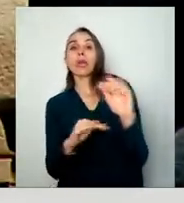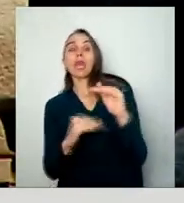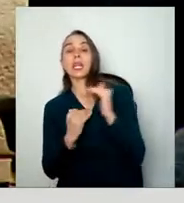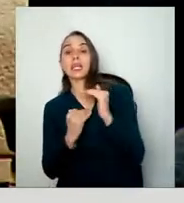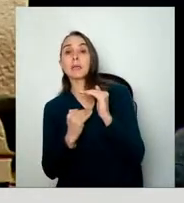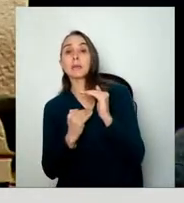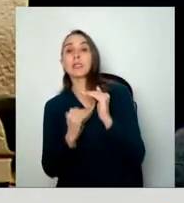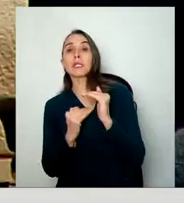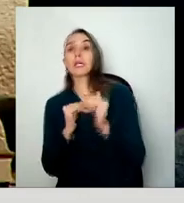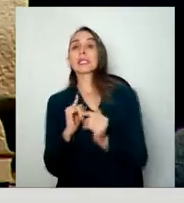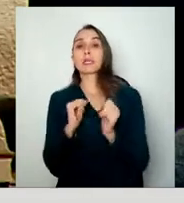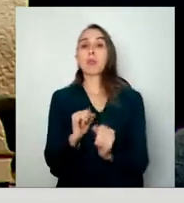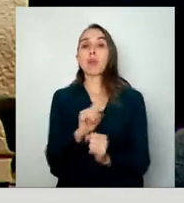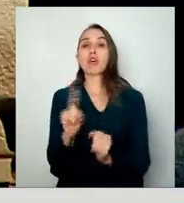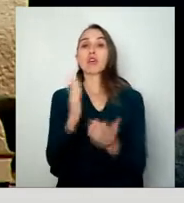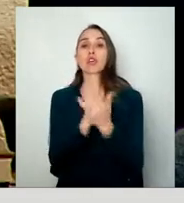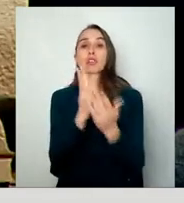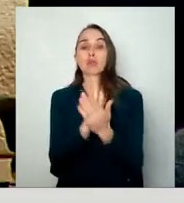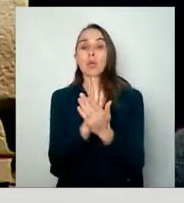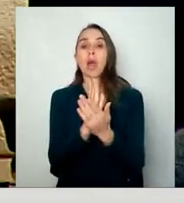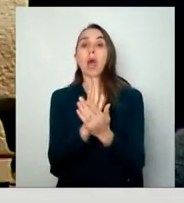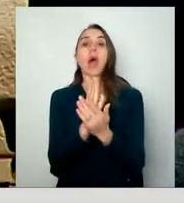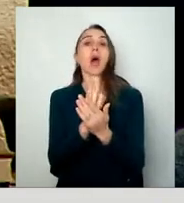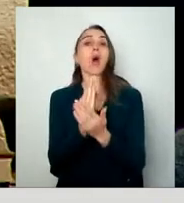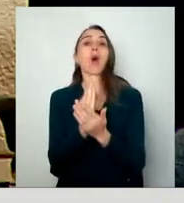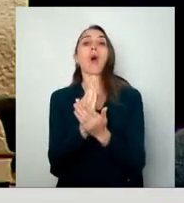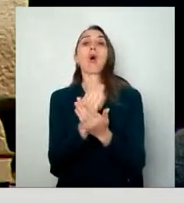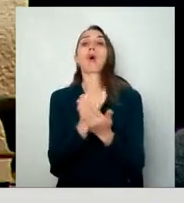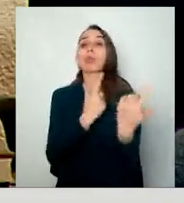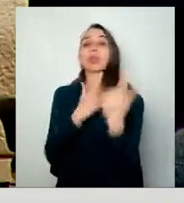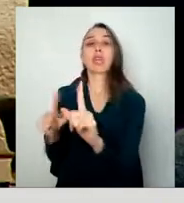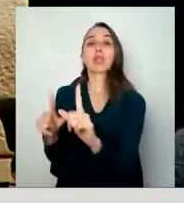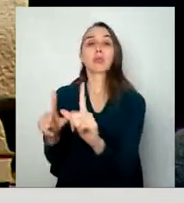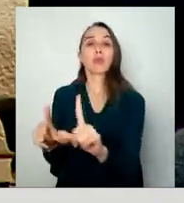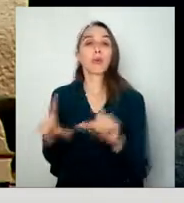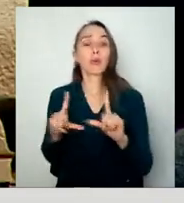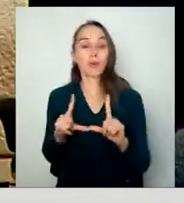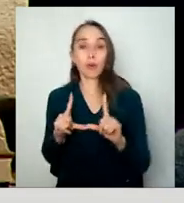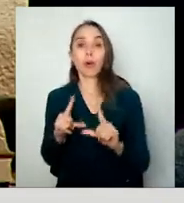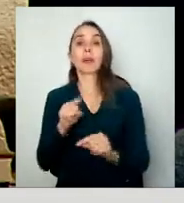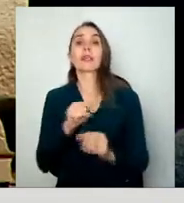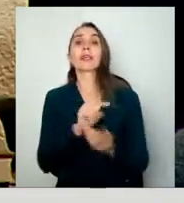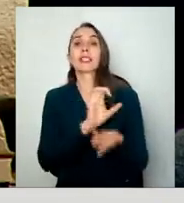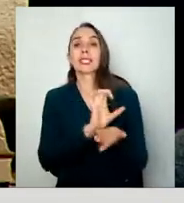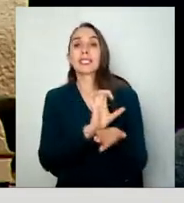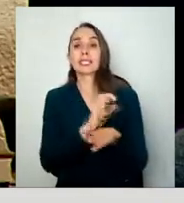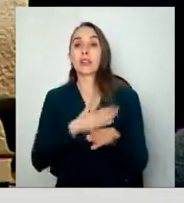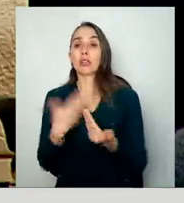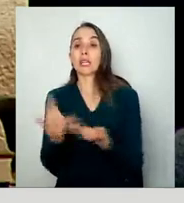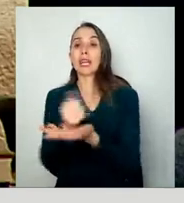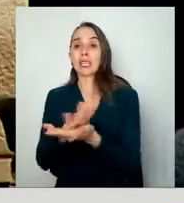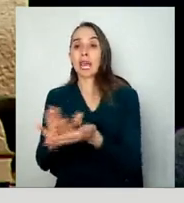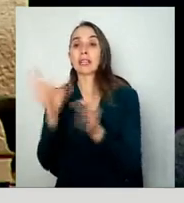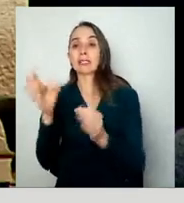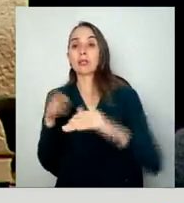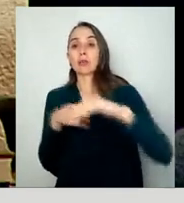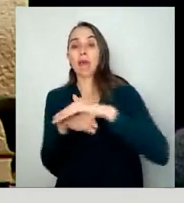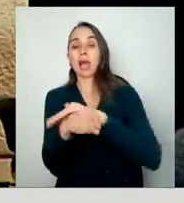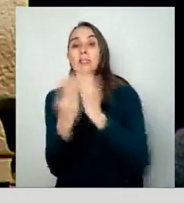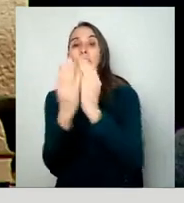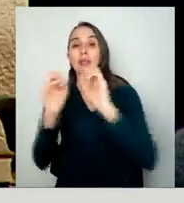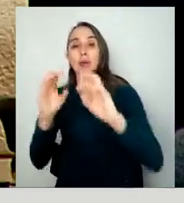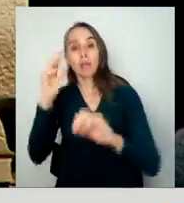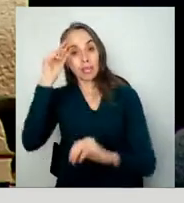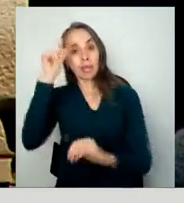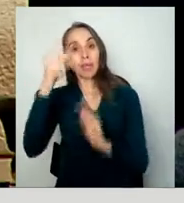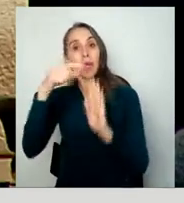ni de titularse esa ha sido la línea del Estado desde la gratuidad para asegurar el derecho a la educación por eso ideamos este proyecto